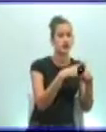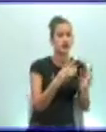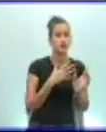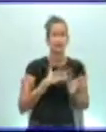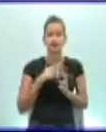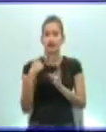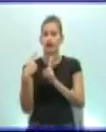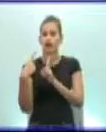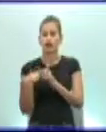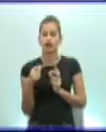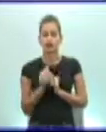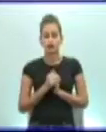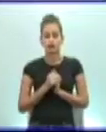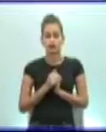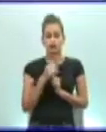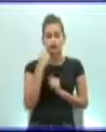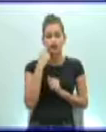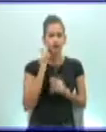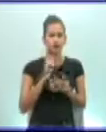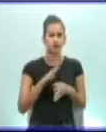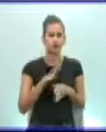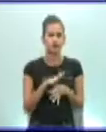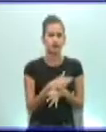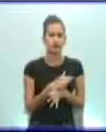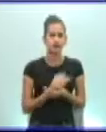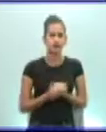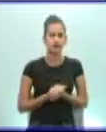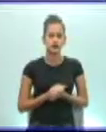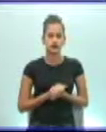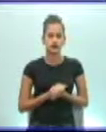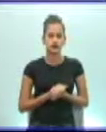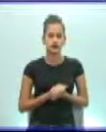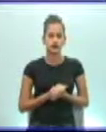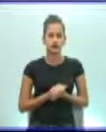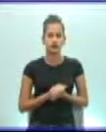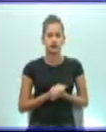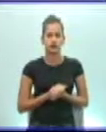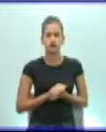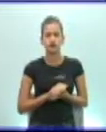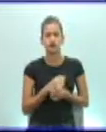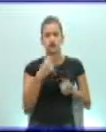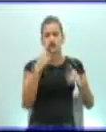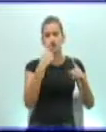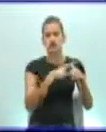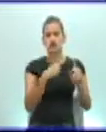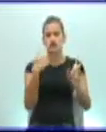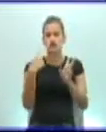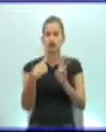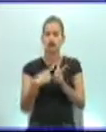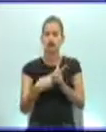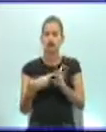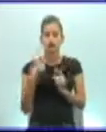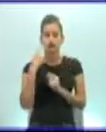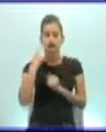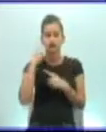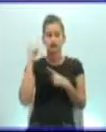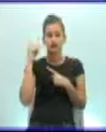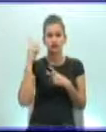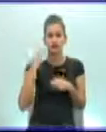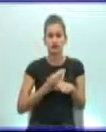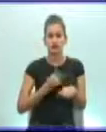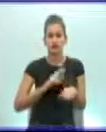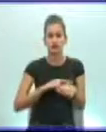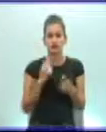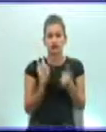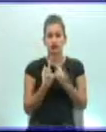el diagrama. Y vamos a ver la diferencia. La diferencia entre el conjunto X y el conjunto Y serían los elementos que pertenecen al